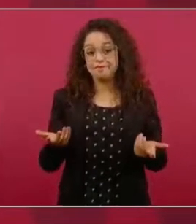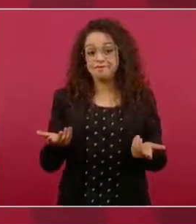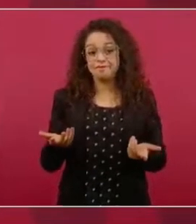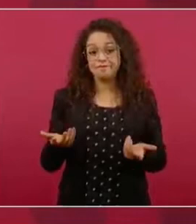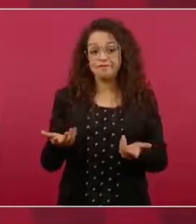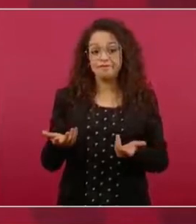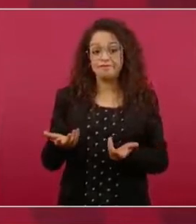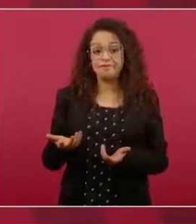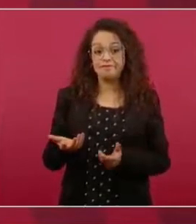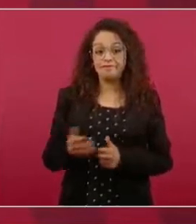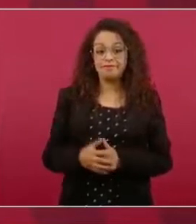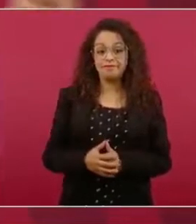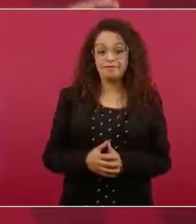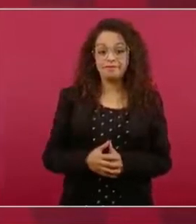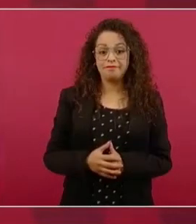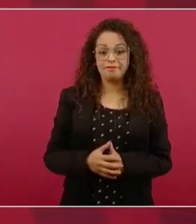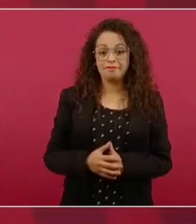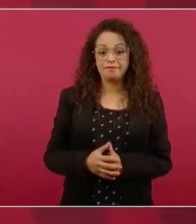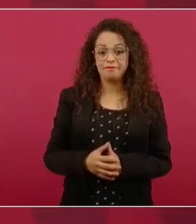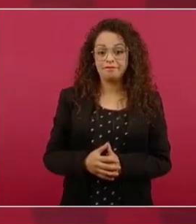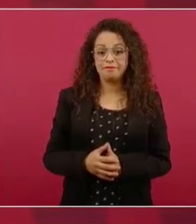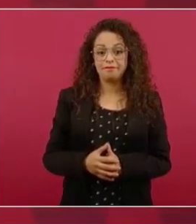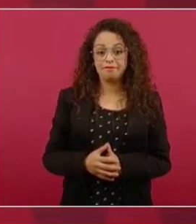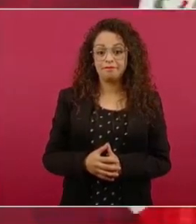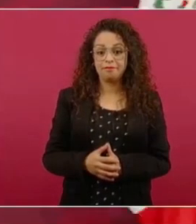no sirve para nada.